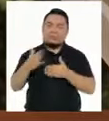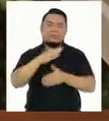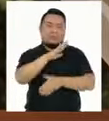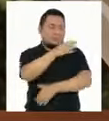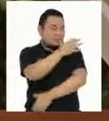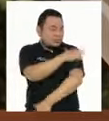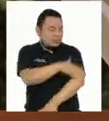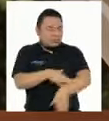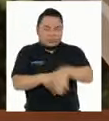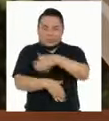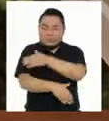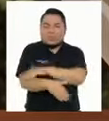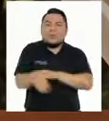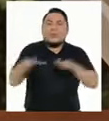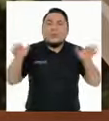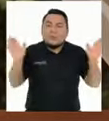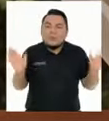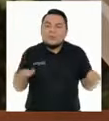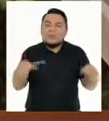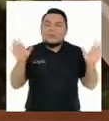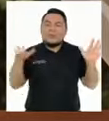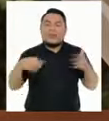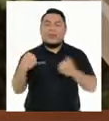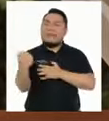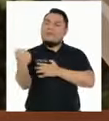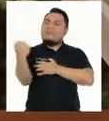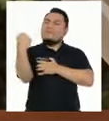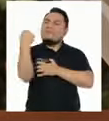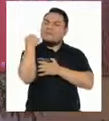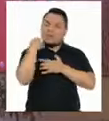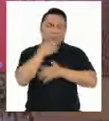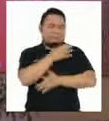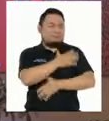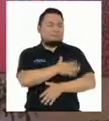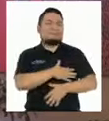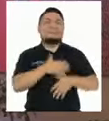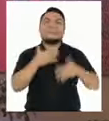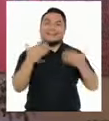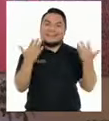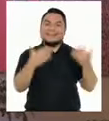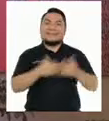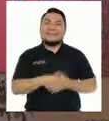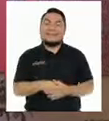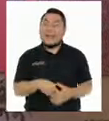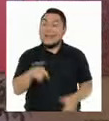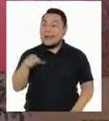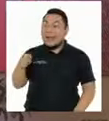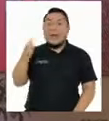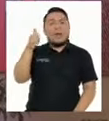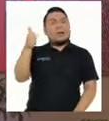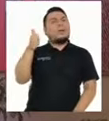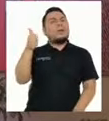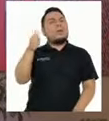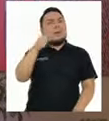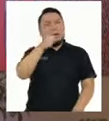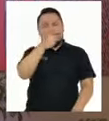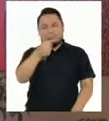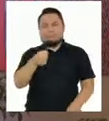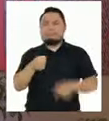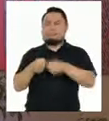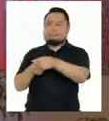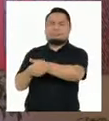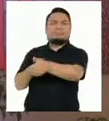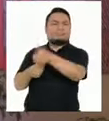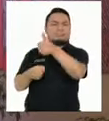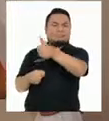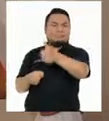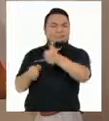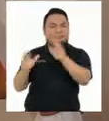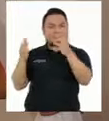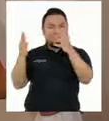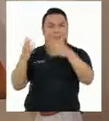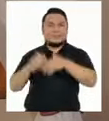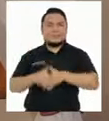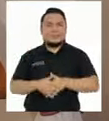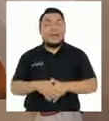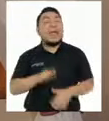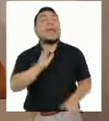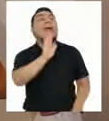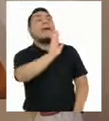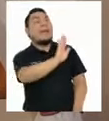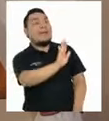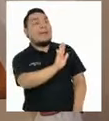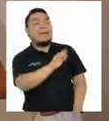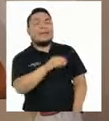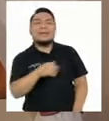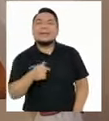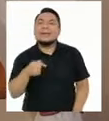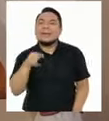plumitas están sanas y fuertes. Eso suena muy bien, Martina. Ah, pero esto